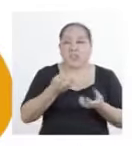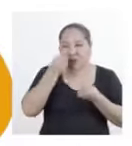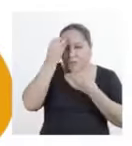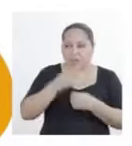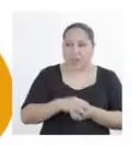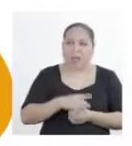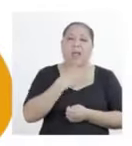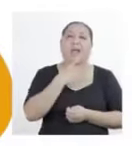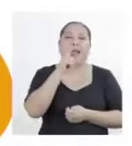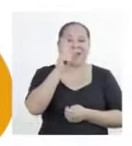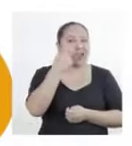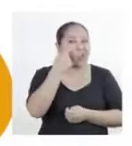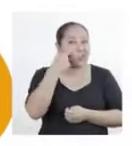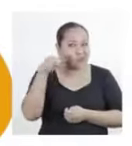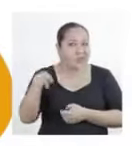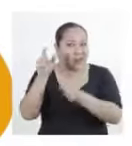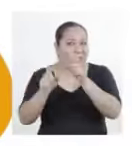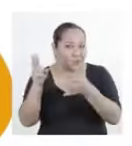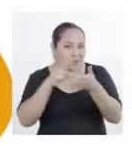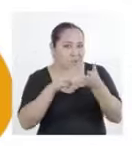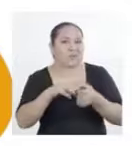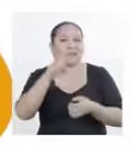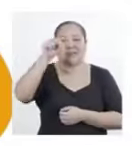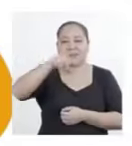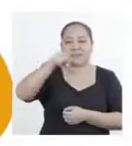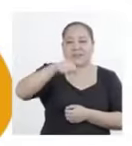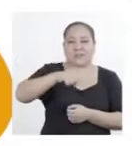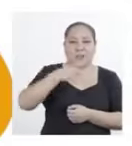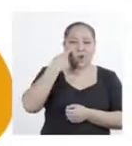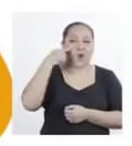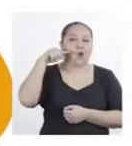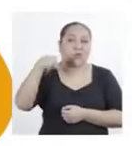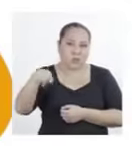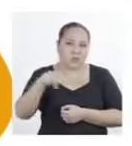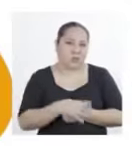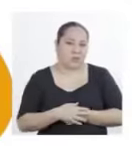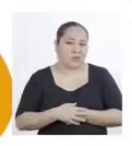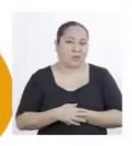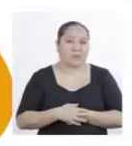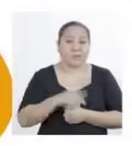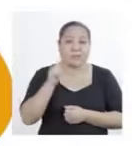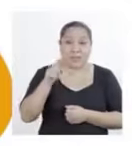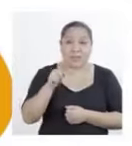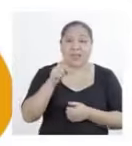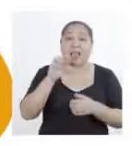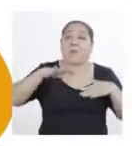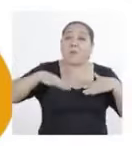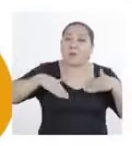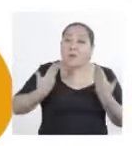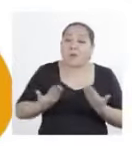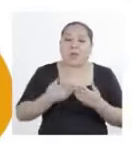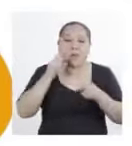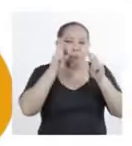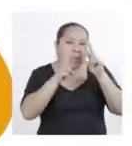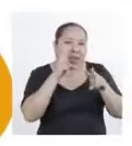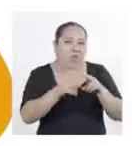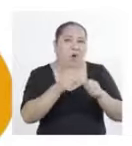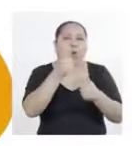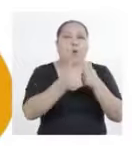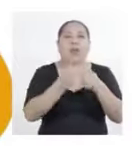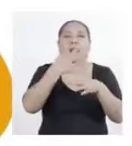conocer o informarse Hay que conocer a ese público, ¿no es cierto? Ya lo creo Conocerlo muy bien Solo así